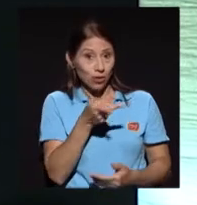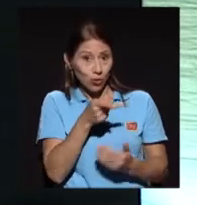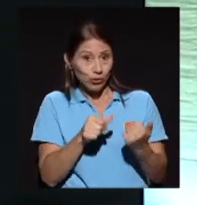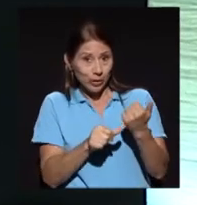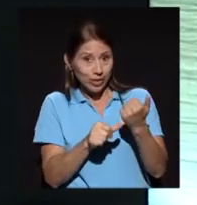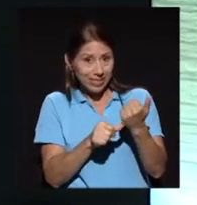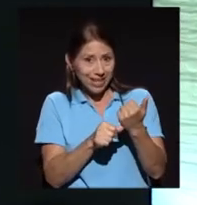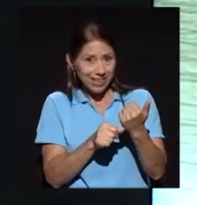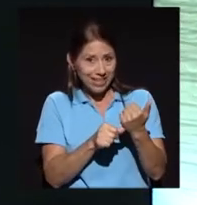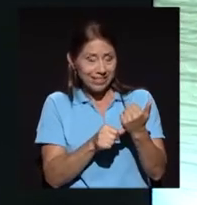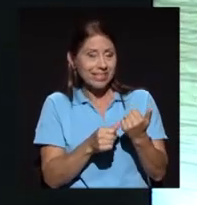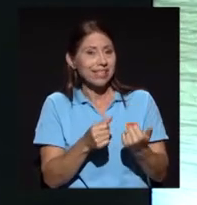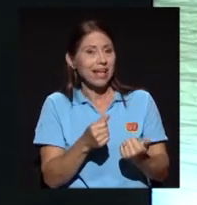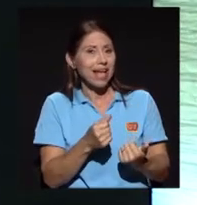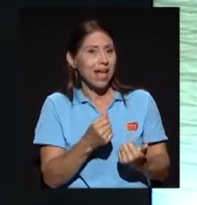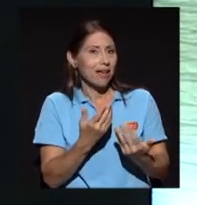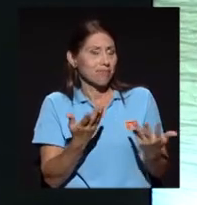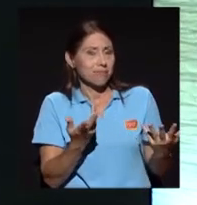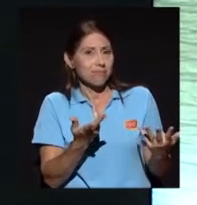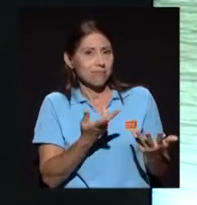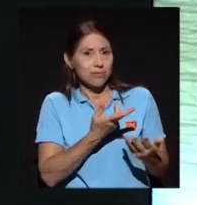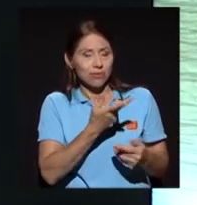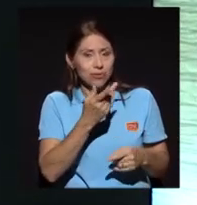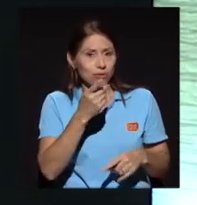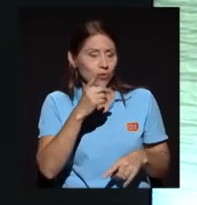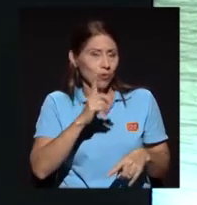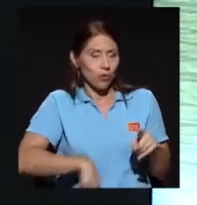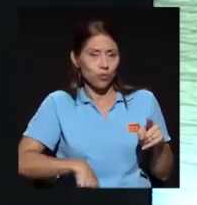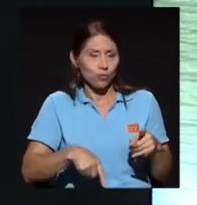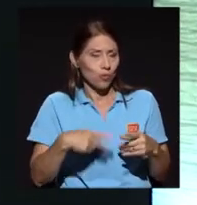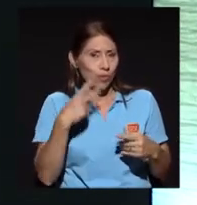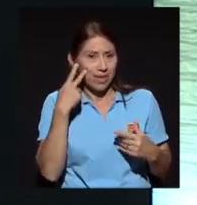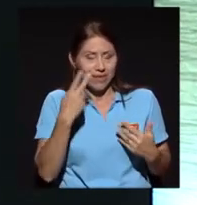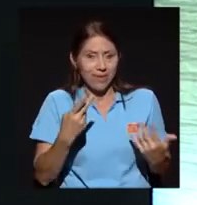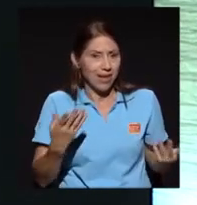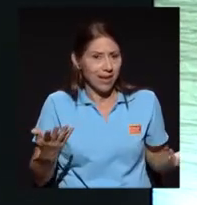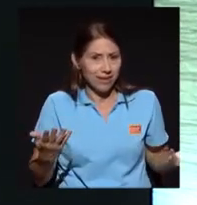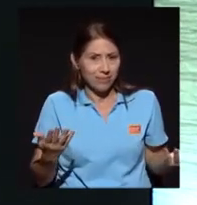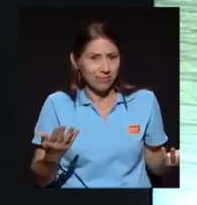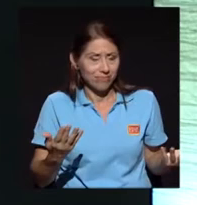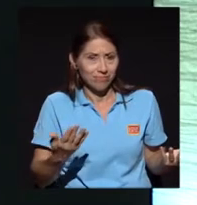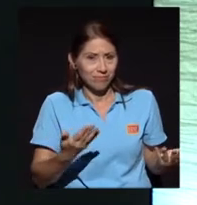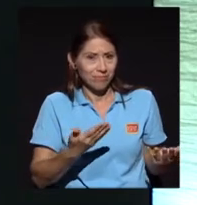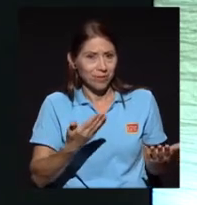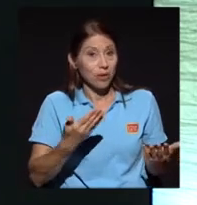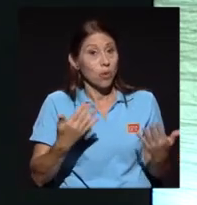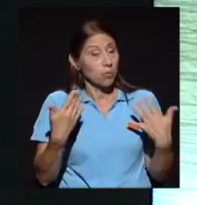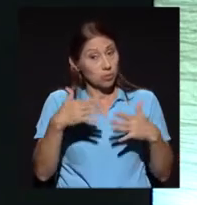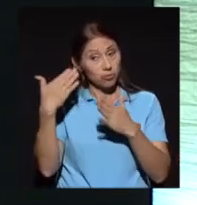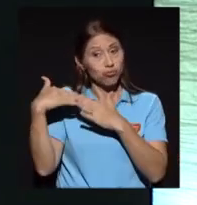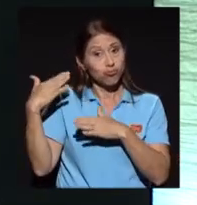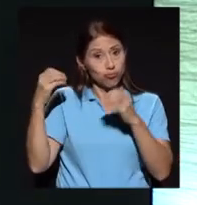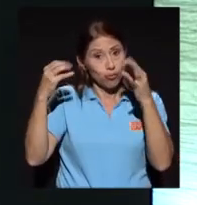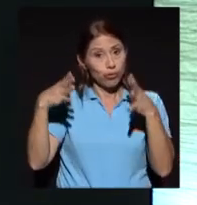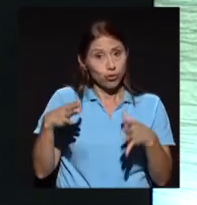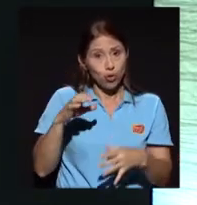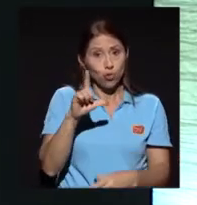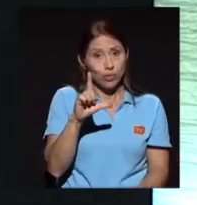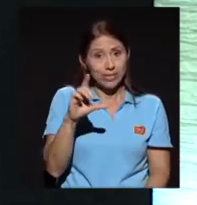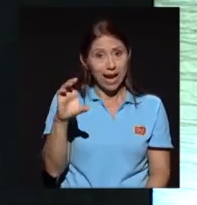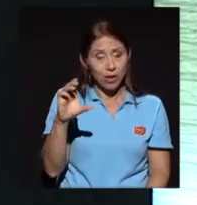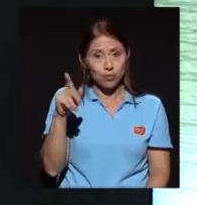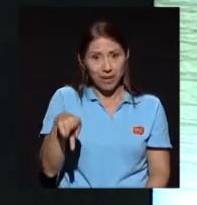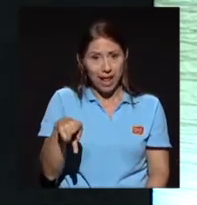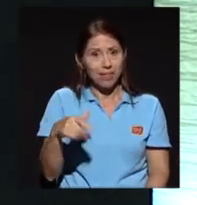ver con toda la cortesía que don Luis Carlos Peralta tiene a